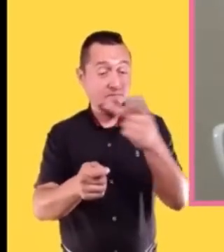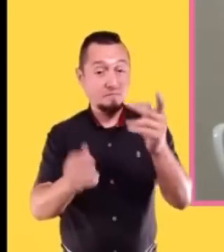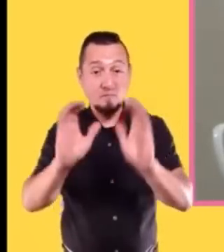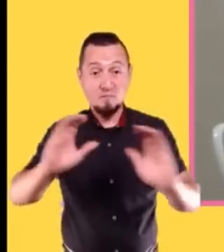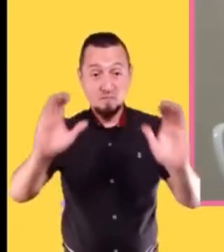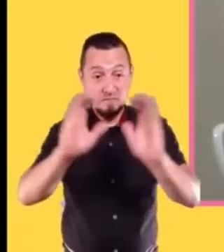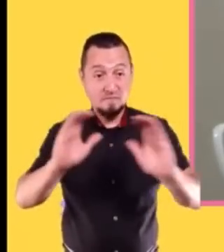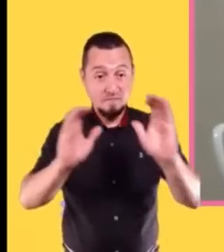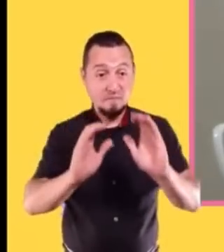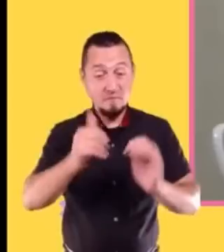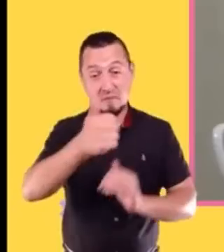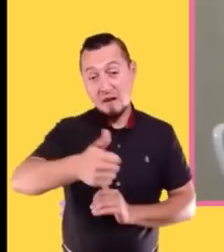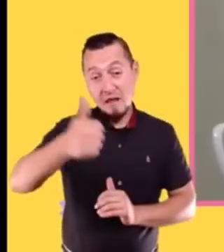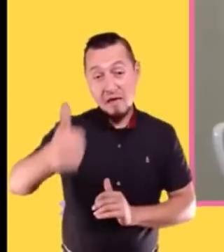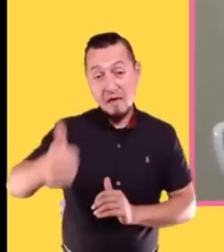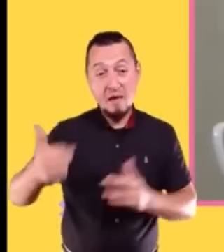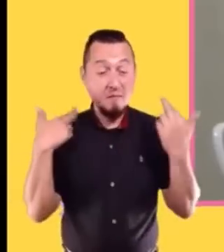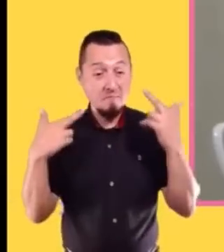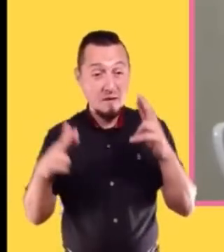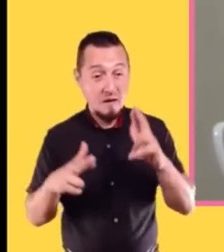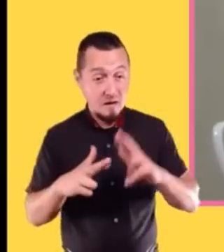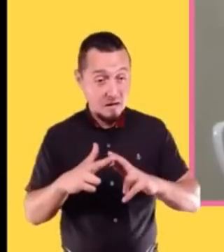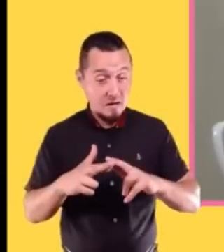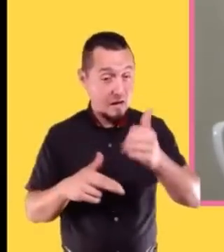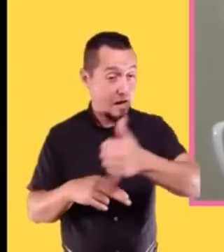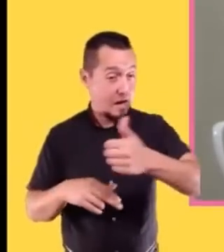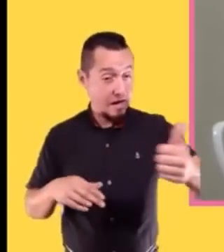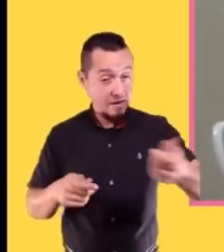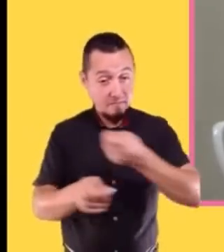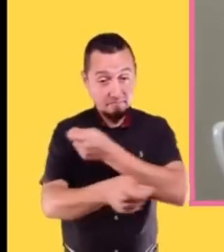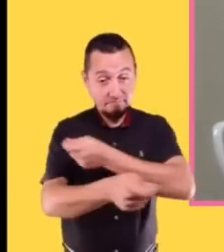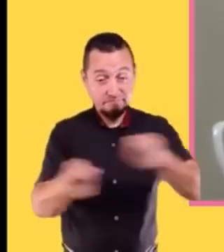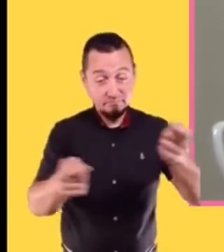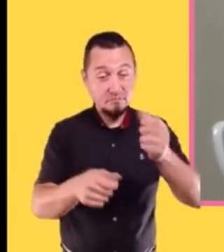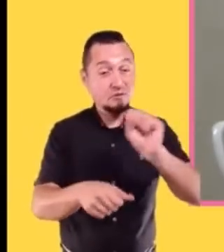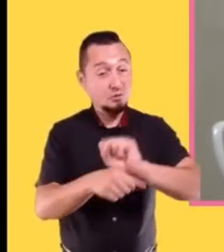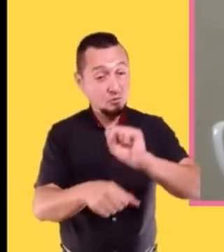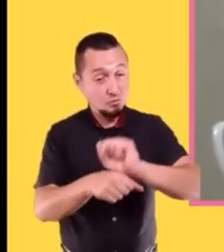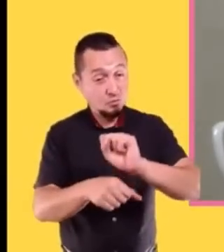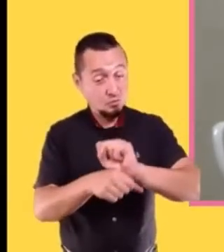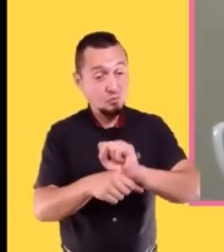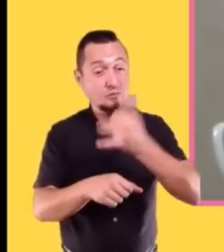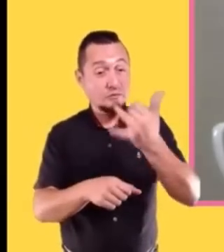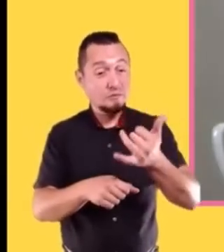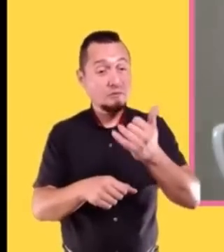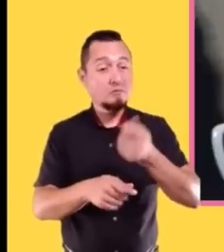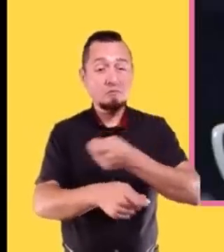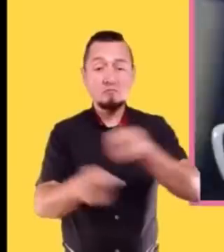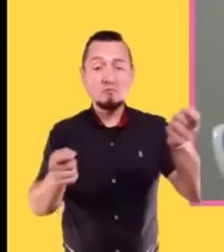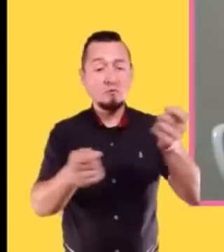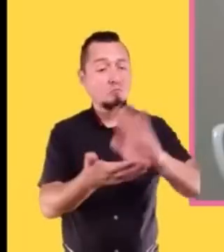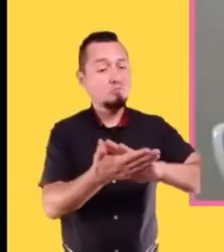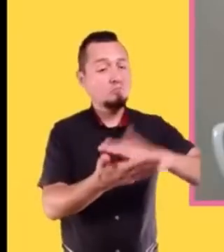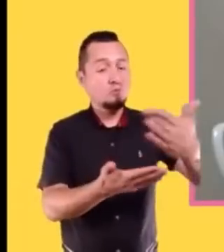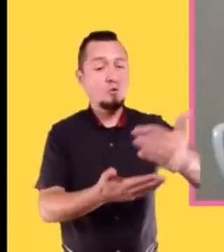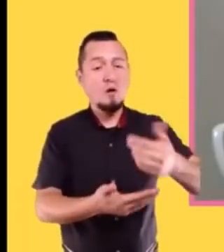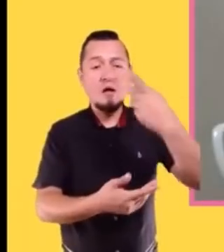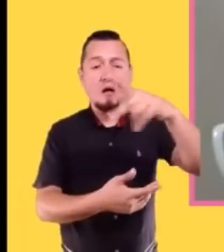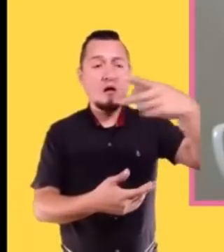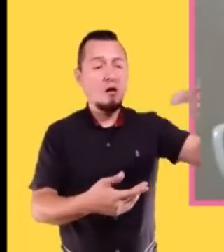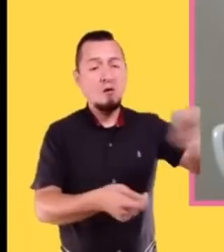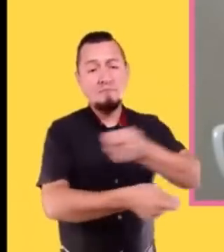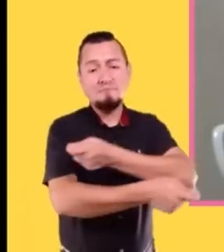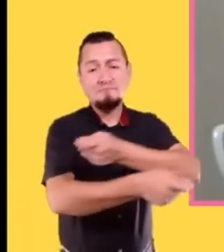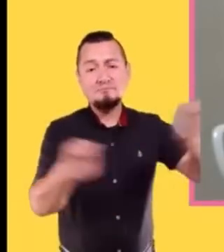cada maestro y maestra este año de primaria y el año próximo de secundaria y preescolar tengan una computadora portátil que les vamos a entregar para